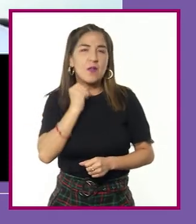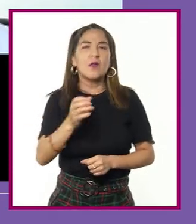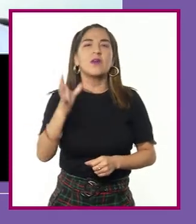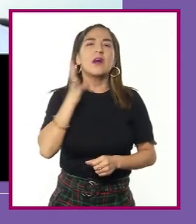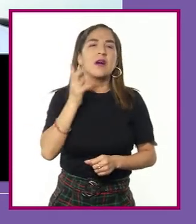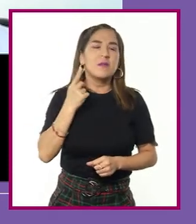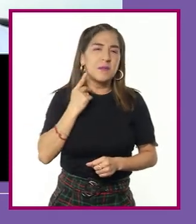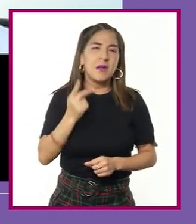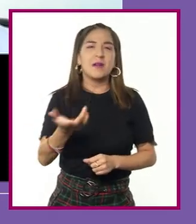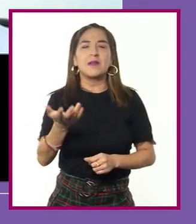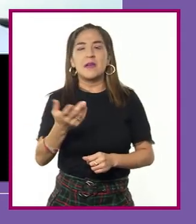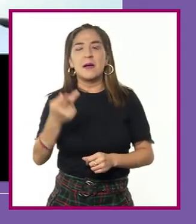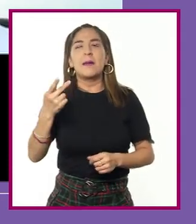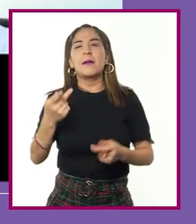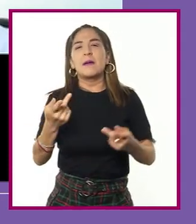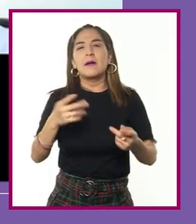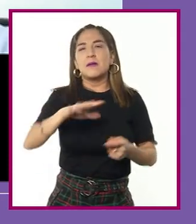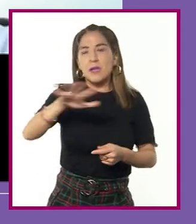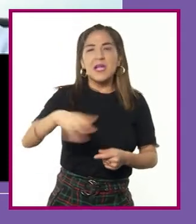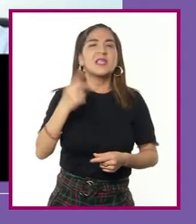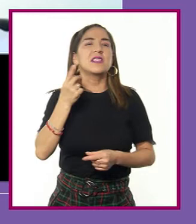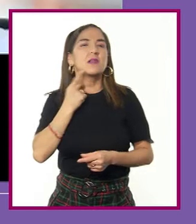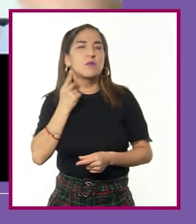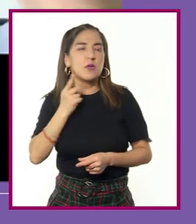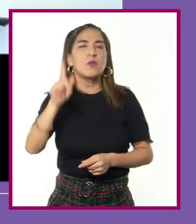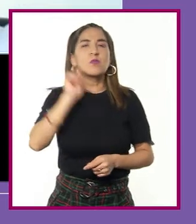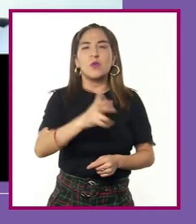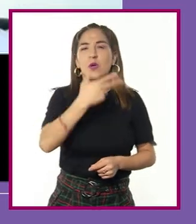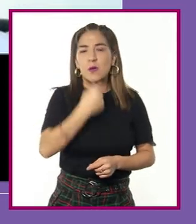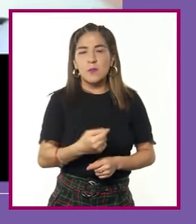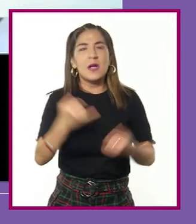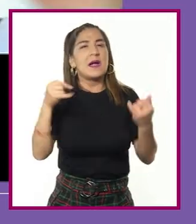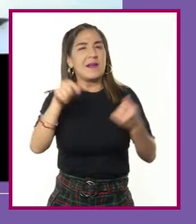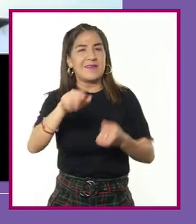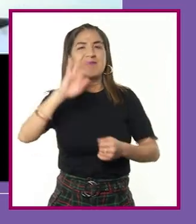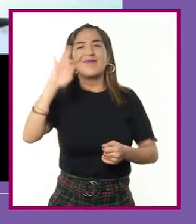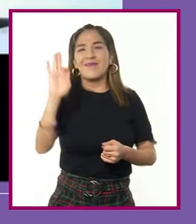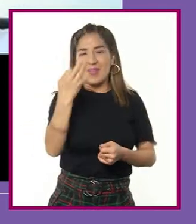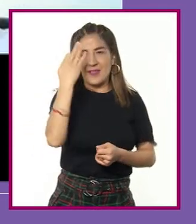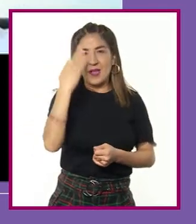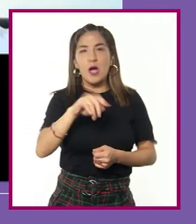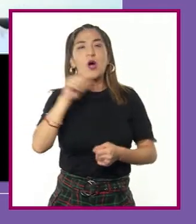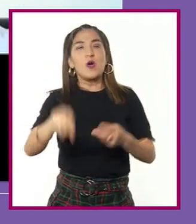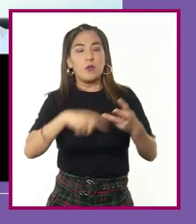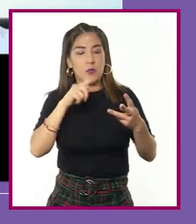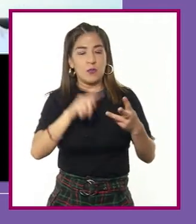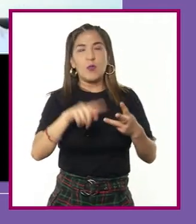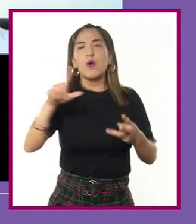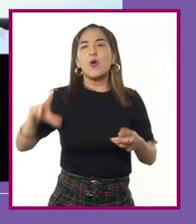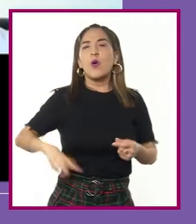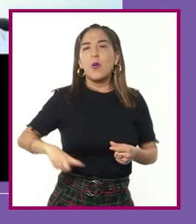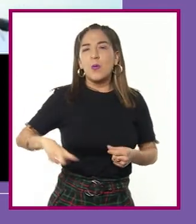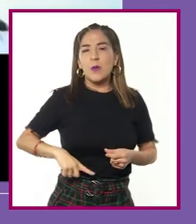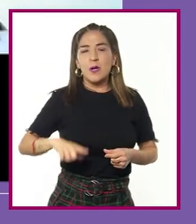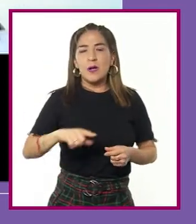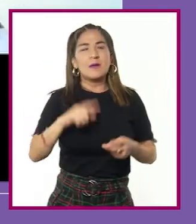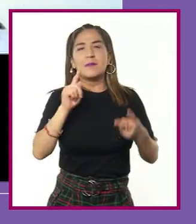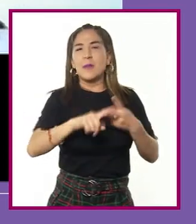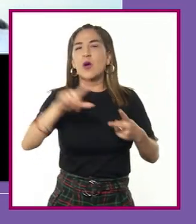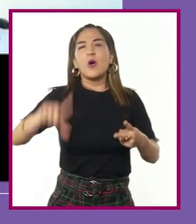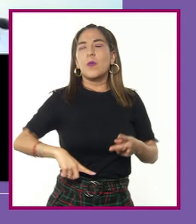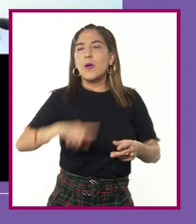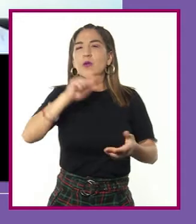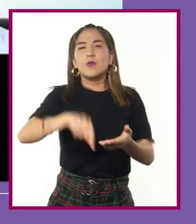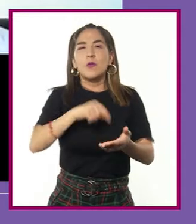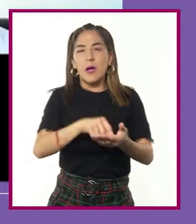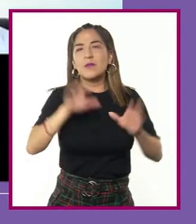y la Cámara de Diputados y Diputadas en el caso federal, y en los gobiernos locales, pues por los